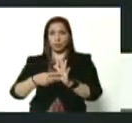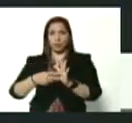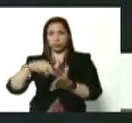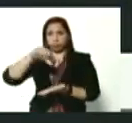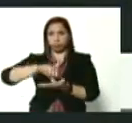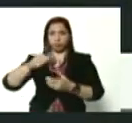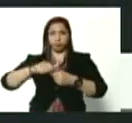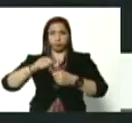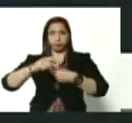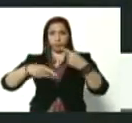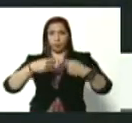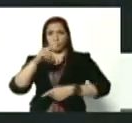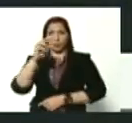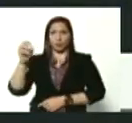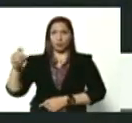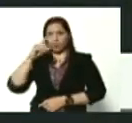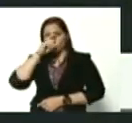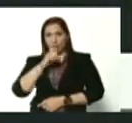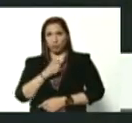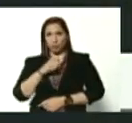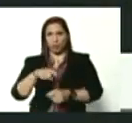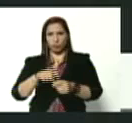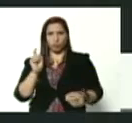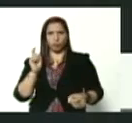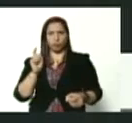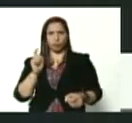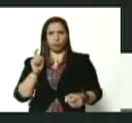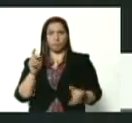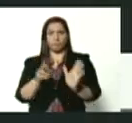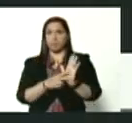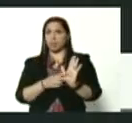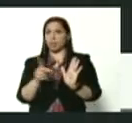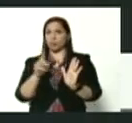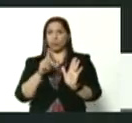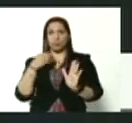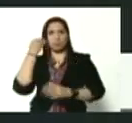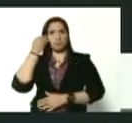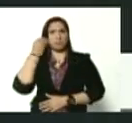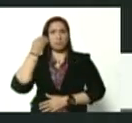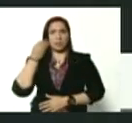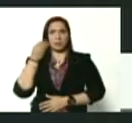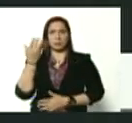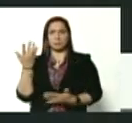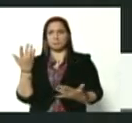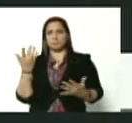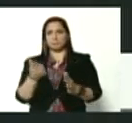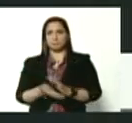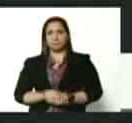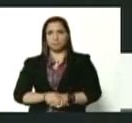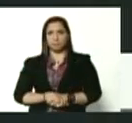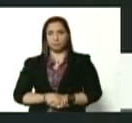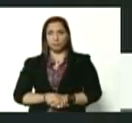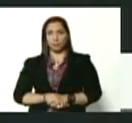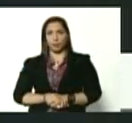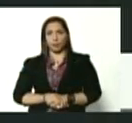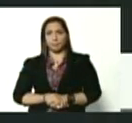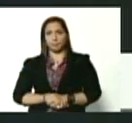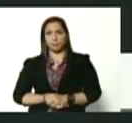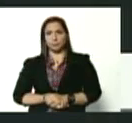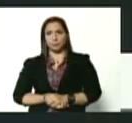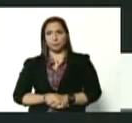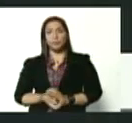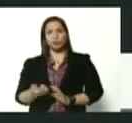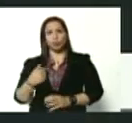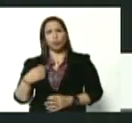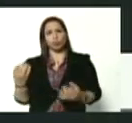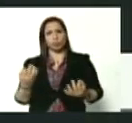200 años de exclusión en verdad yo no lo creo y por eso me sumo a estoy seguro